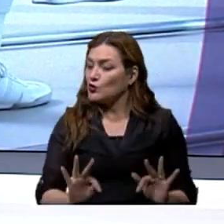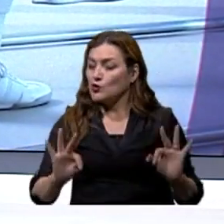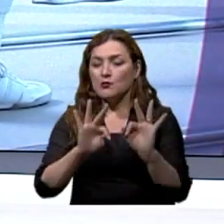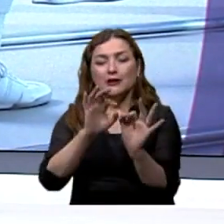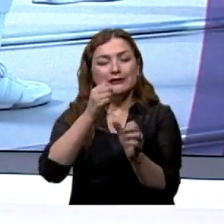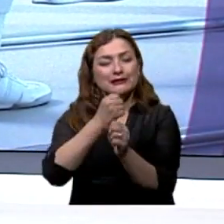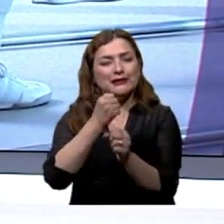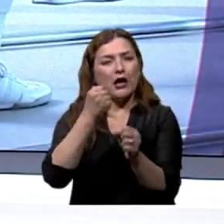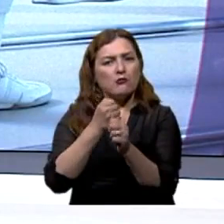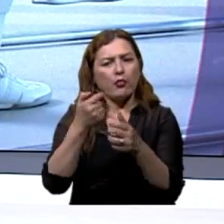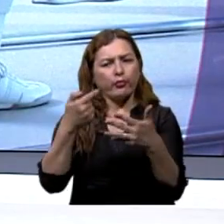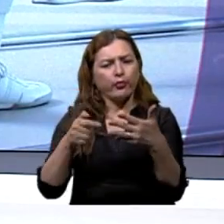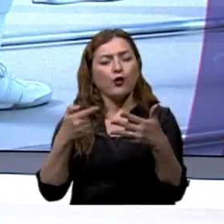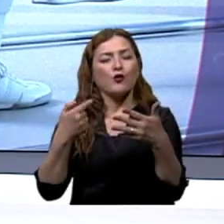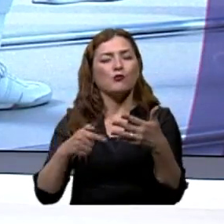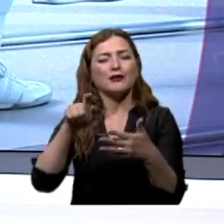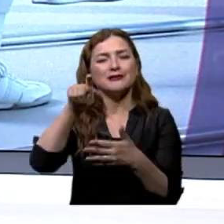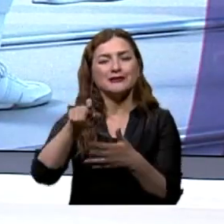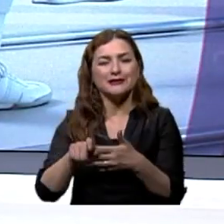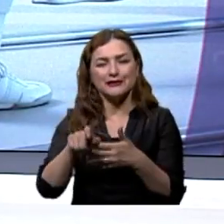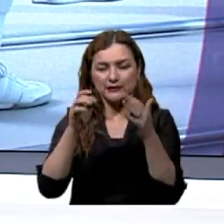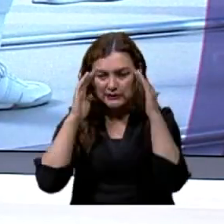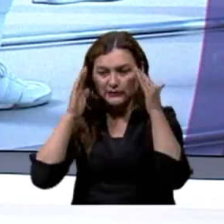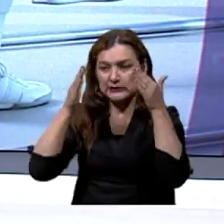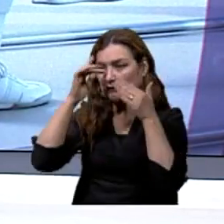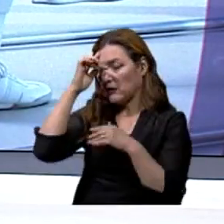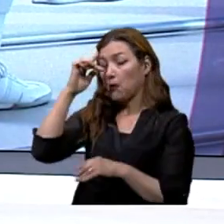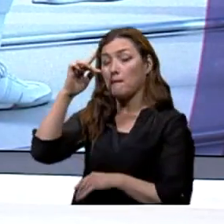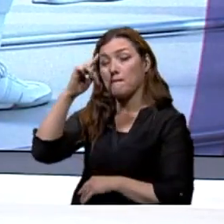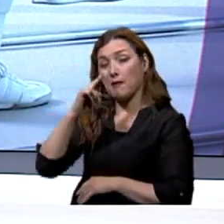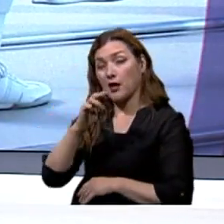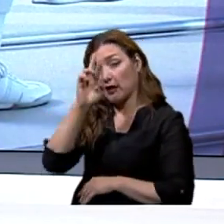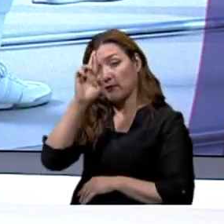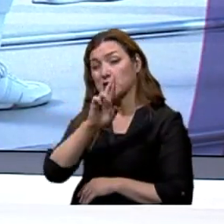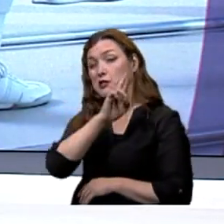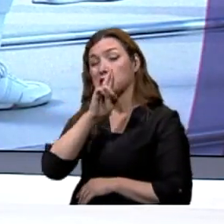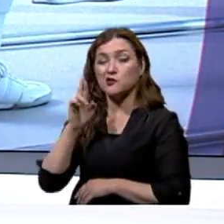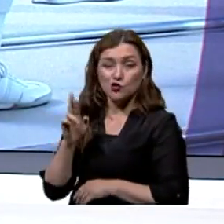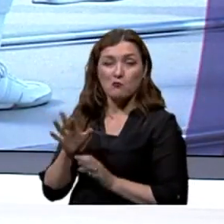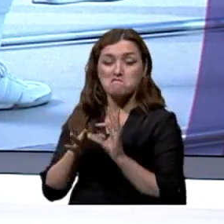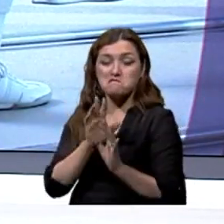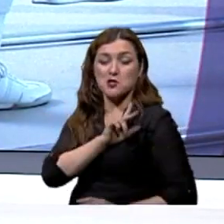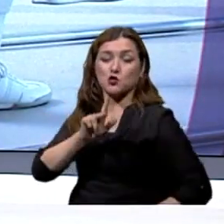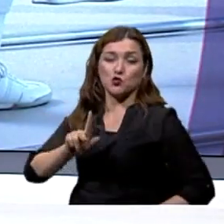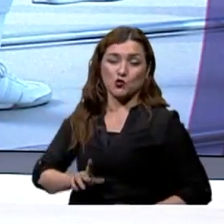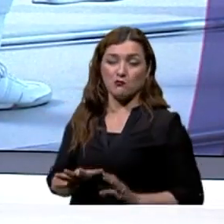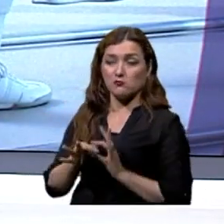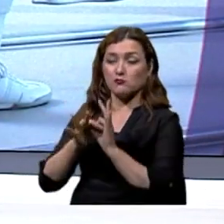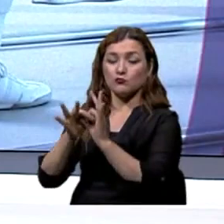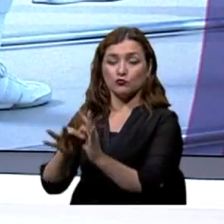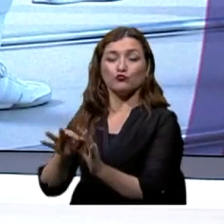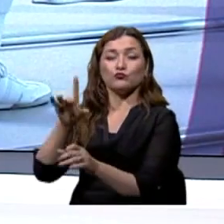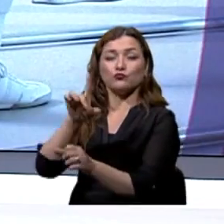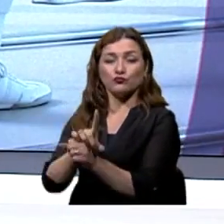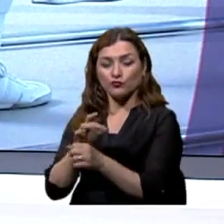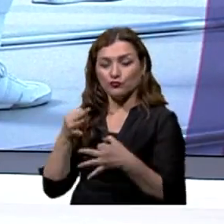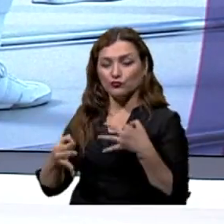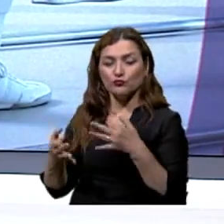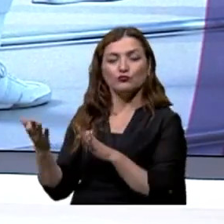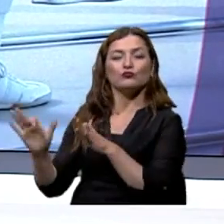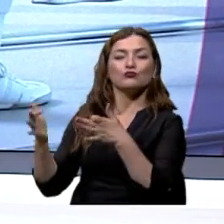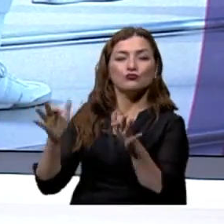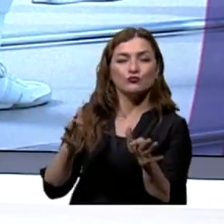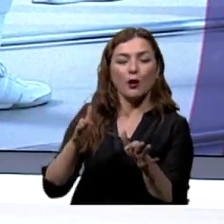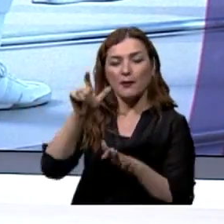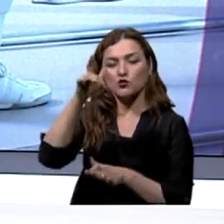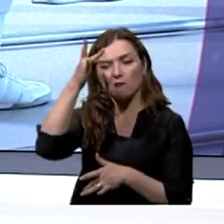trabajo multifacético que requiere el enfoque personalizado. La colaboración entre médicos, fisioterapeutas y el paciente es vital para